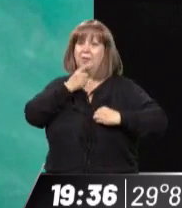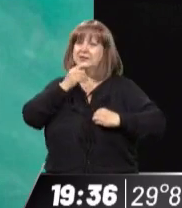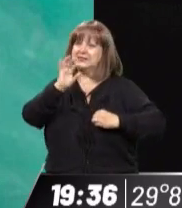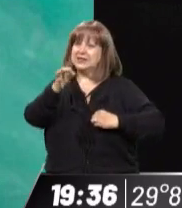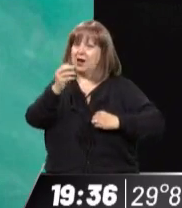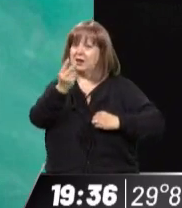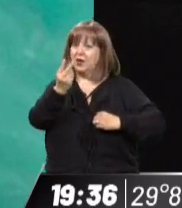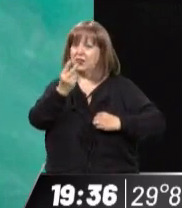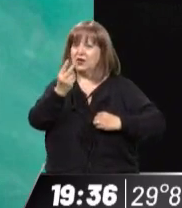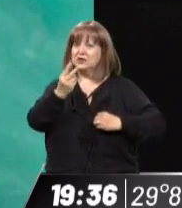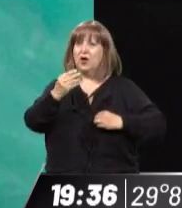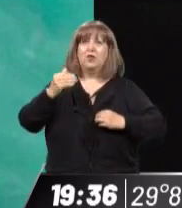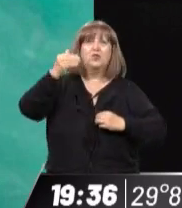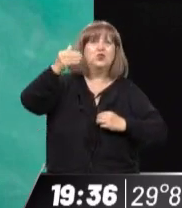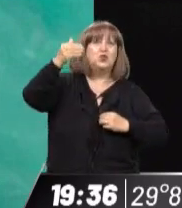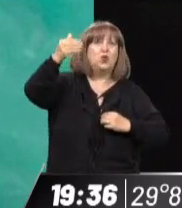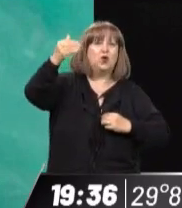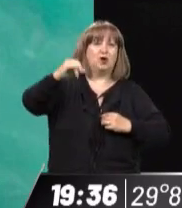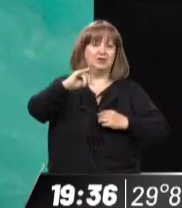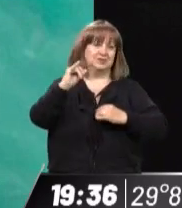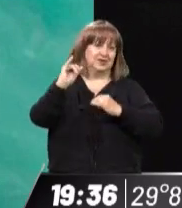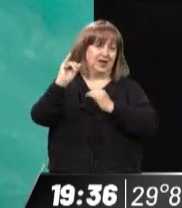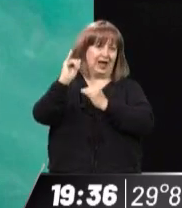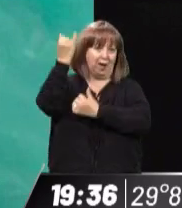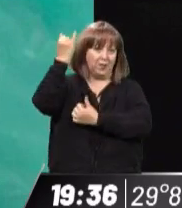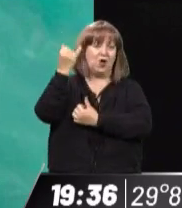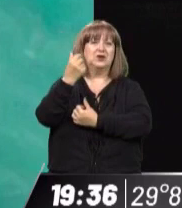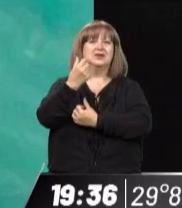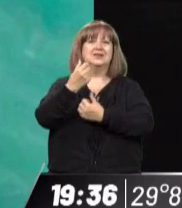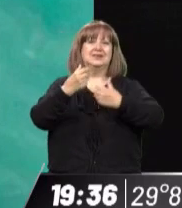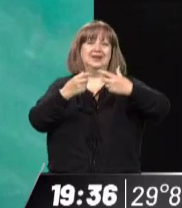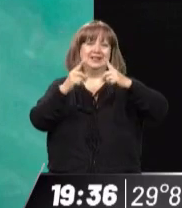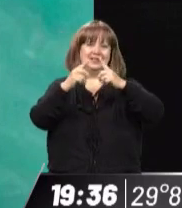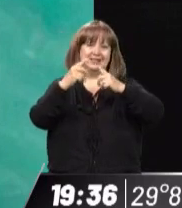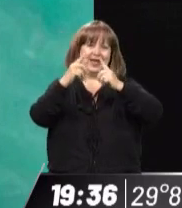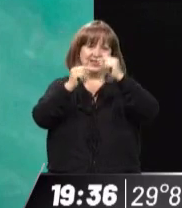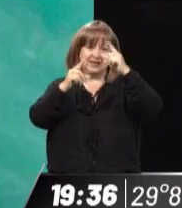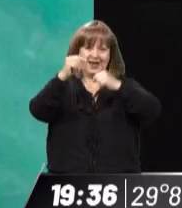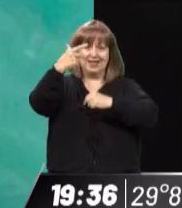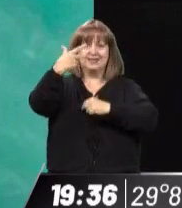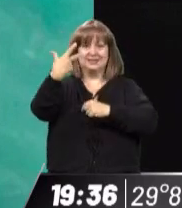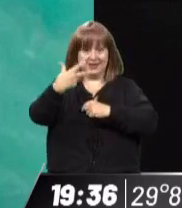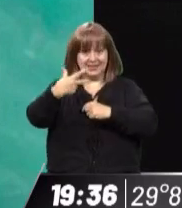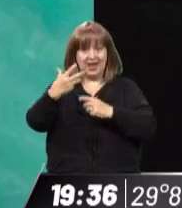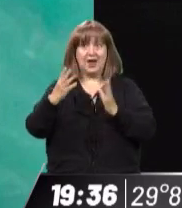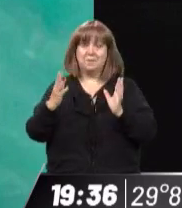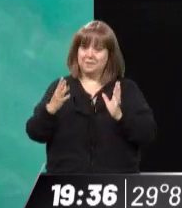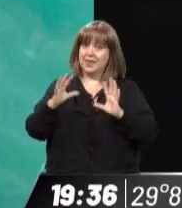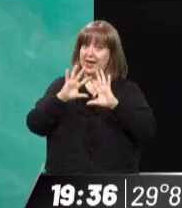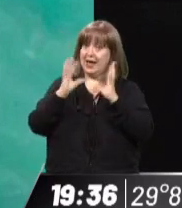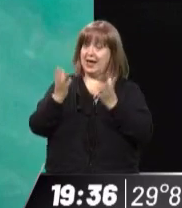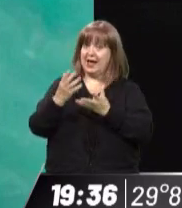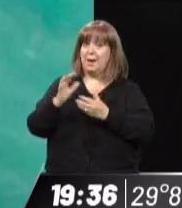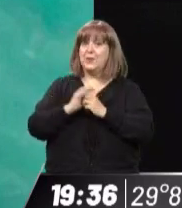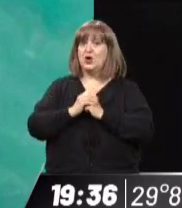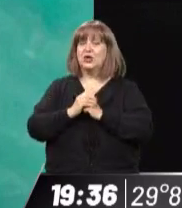que habían escrito los hinchas a través de esta cuenta de Instagram. Impresionante. Si yo hubiese revisado